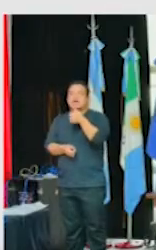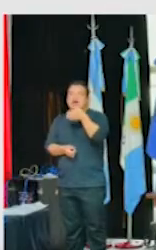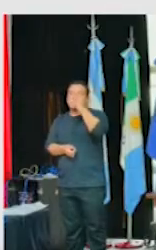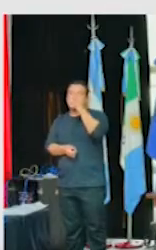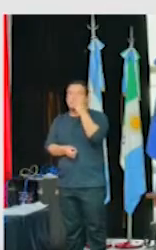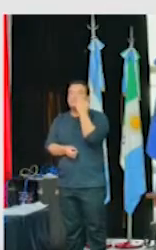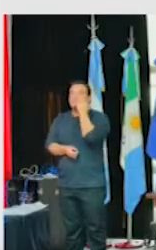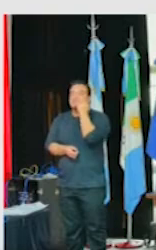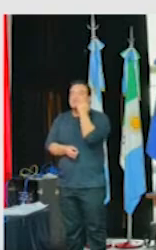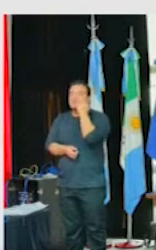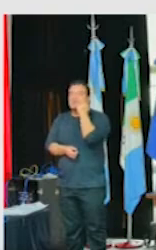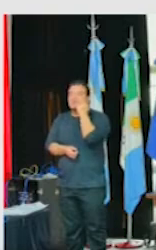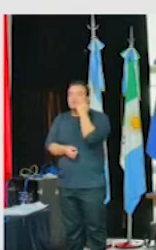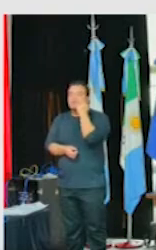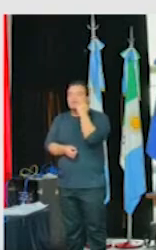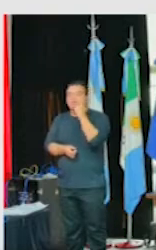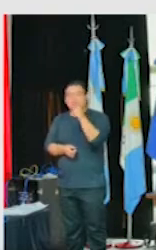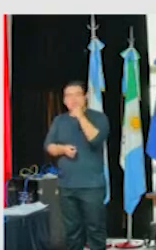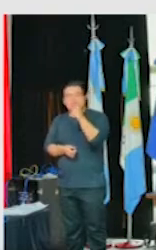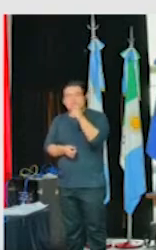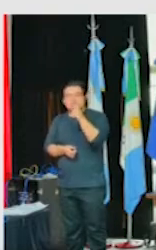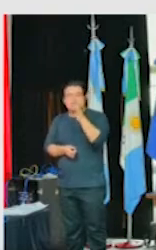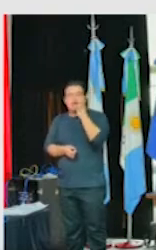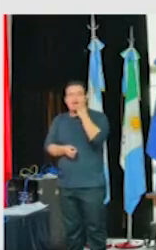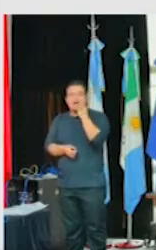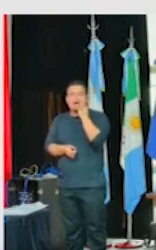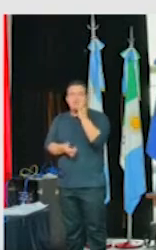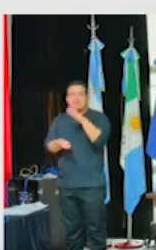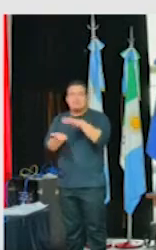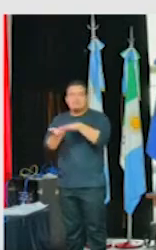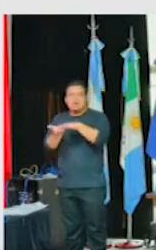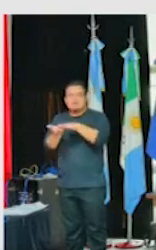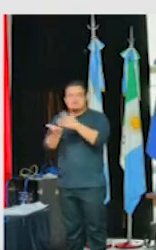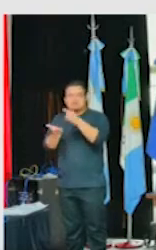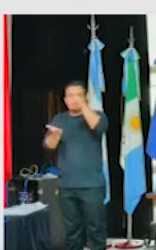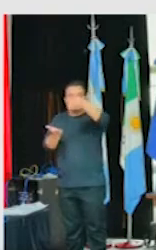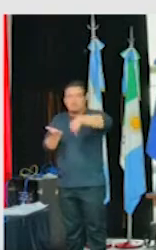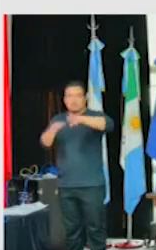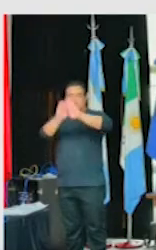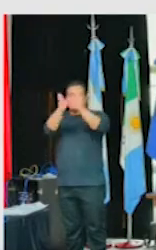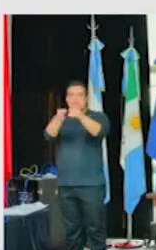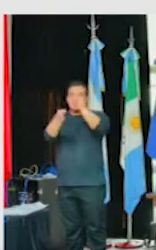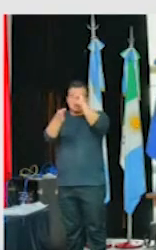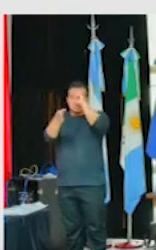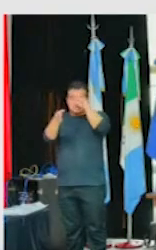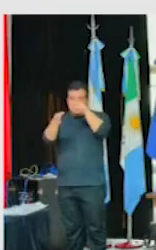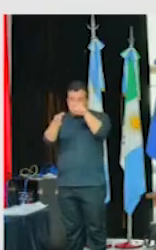soncera, pero eso no hay. O sea, en las situaciones de guardia, eso no sucede,